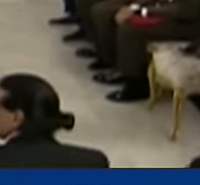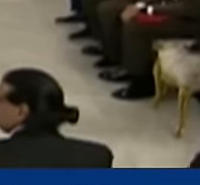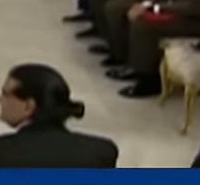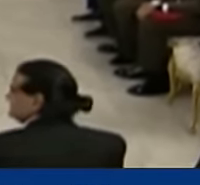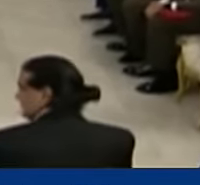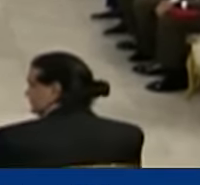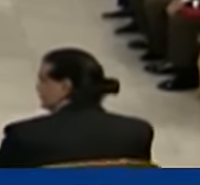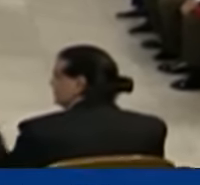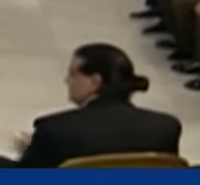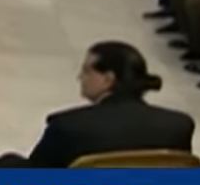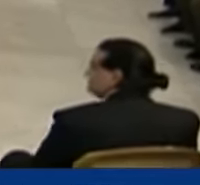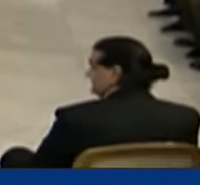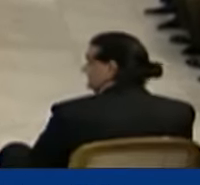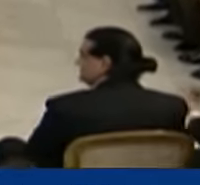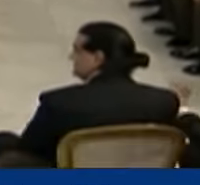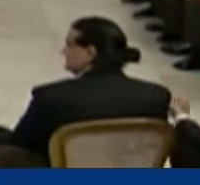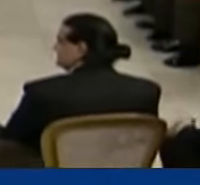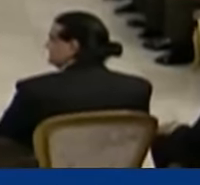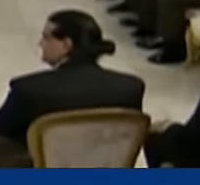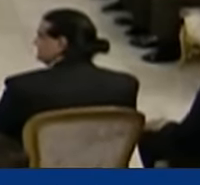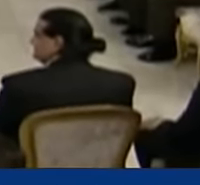anónima.